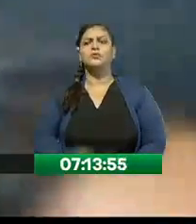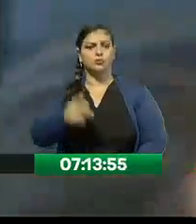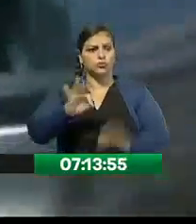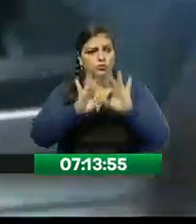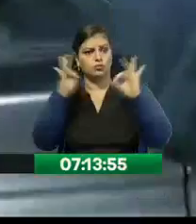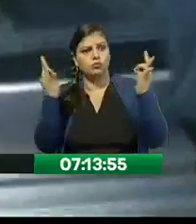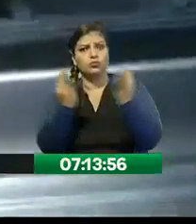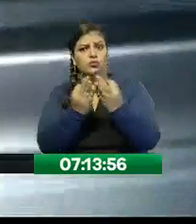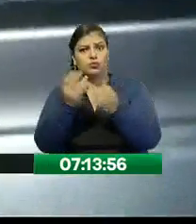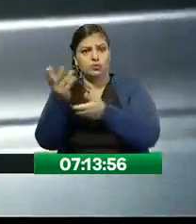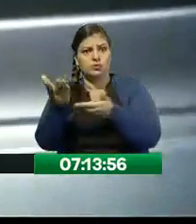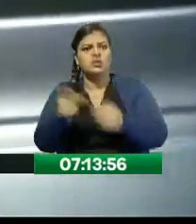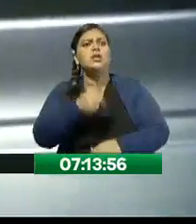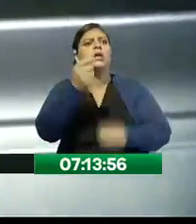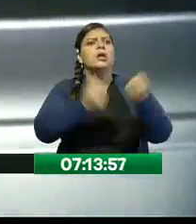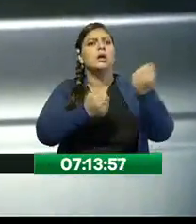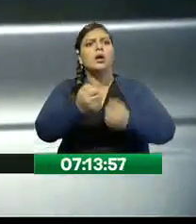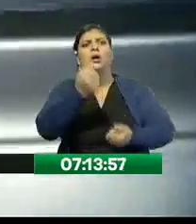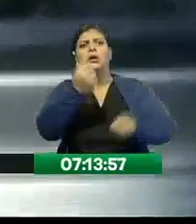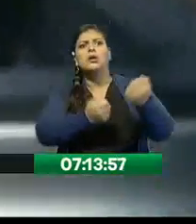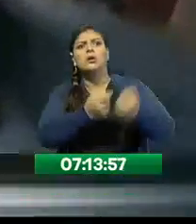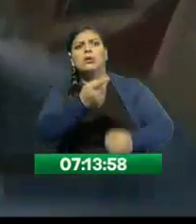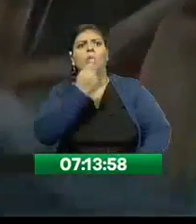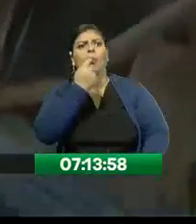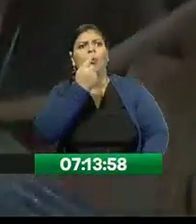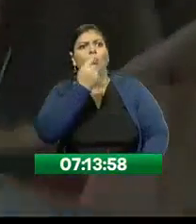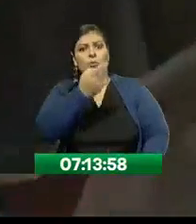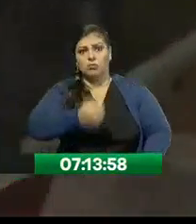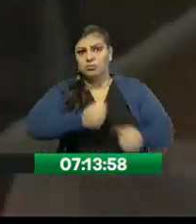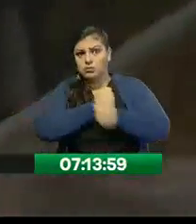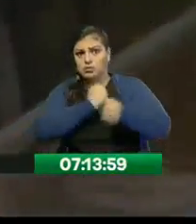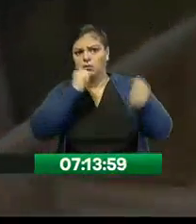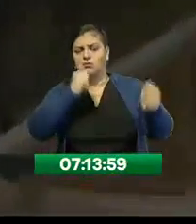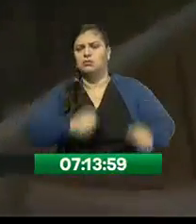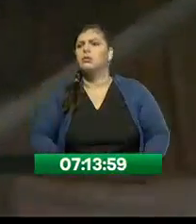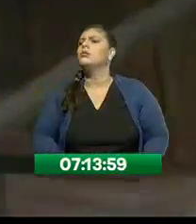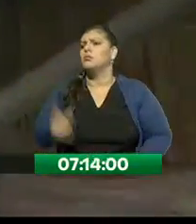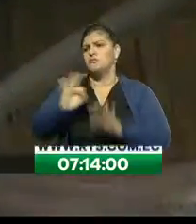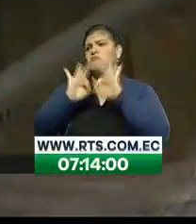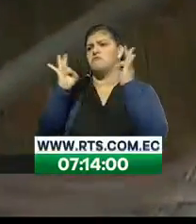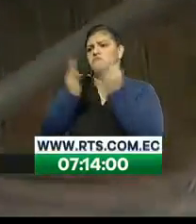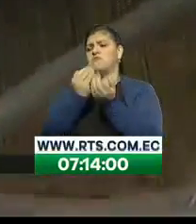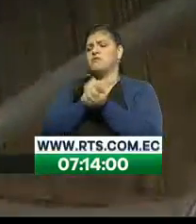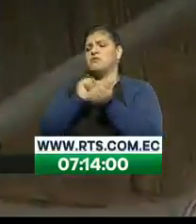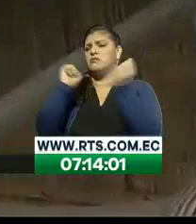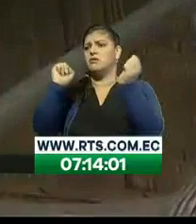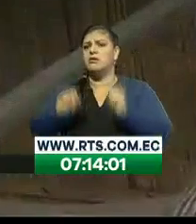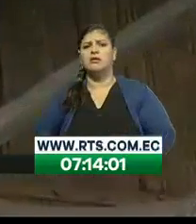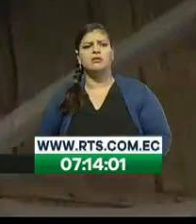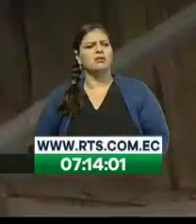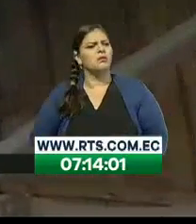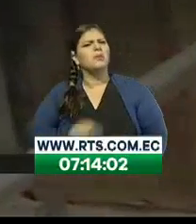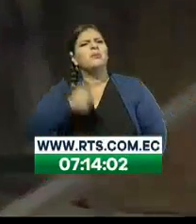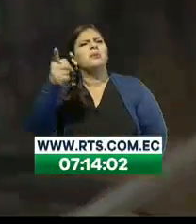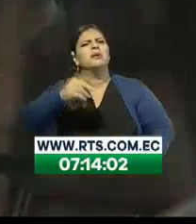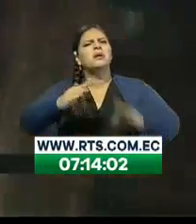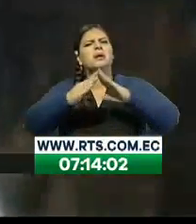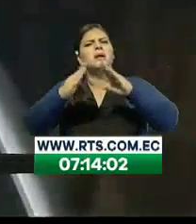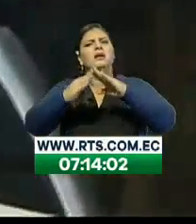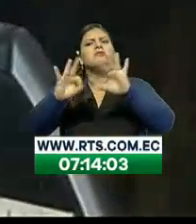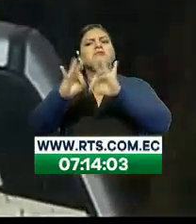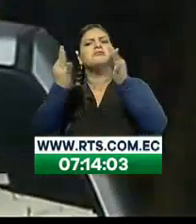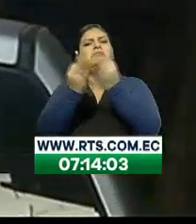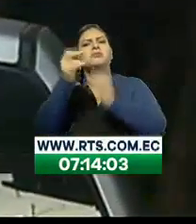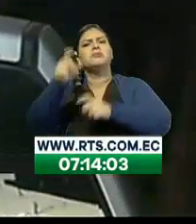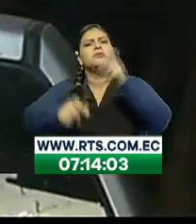conductor especialmente? No le pasó nada a mis hijos antes tampoco, ni a mi señora. ¿Cuántas personas descansaban en la vivienda? Seis.